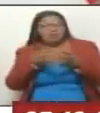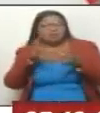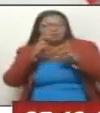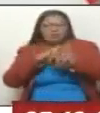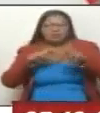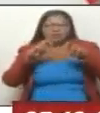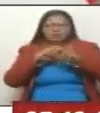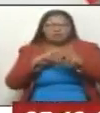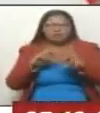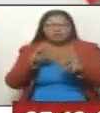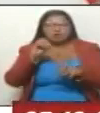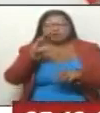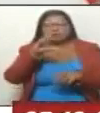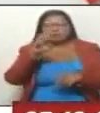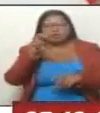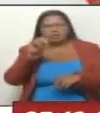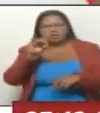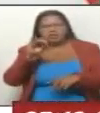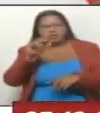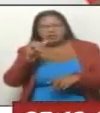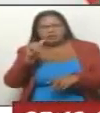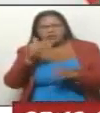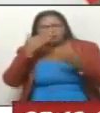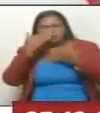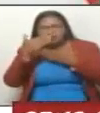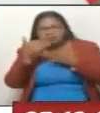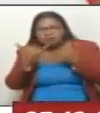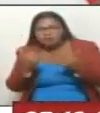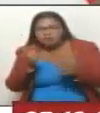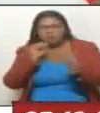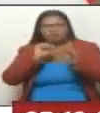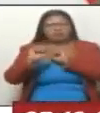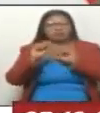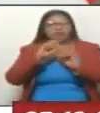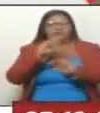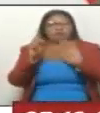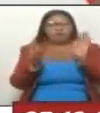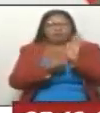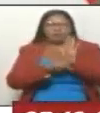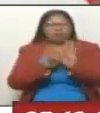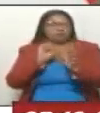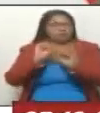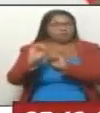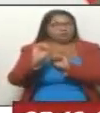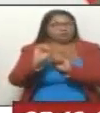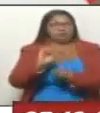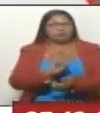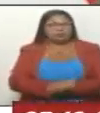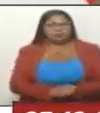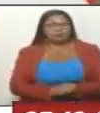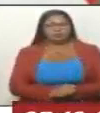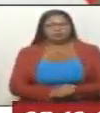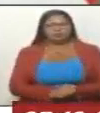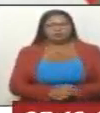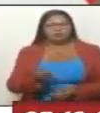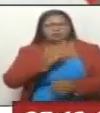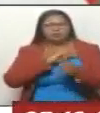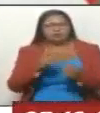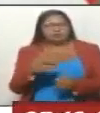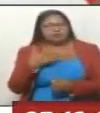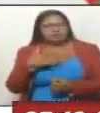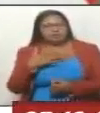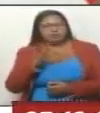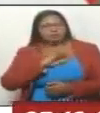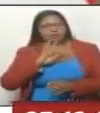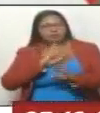investigaciones oceánicas en la fachada atlántica y han sido rechazados inmediatamente con mucha fuerza y con mucho sentido